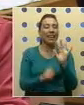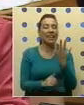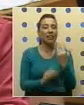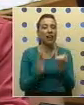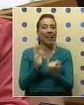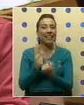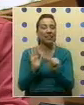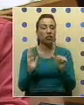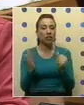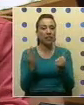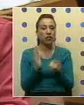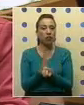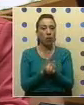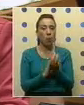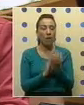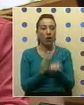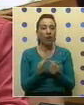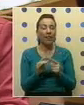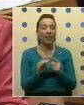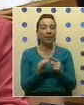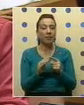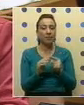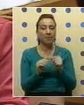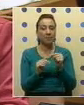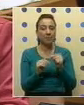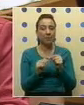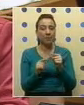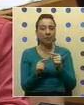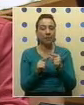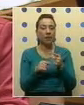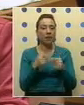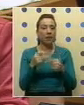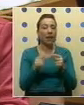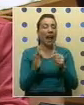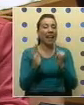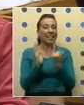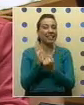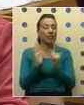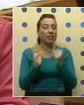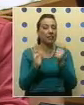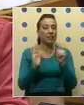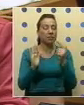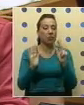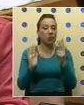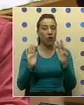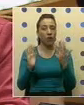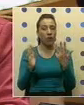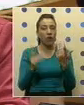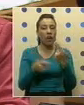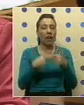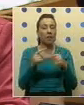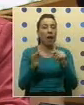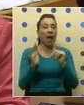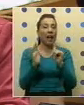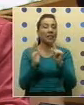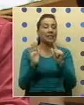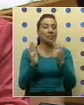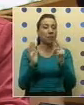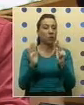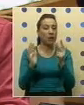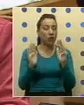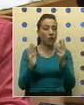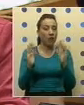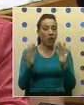inciso 6 nuevo del siguiente tenor, pasando los actuales incisos 6, 7, 8 y 9 a ser inciso 7, 8, 9 y